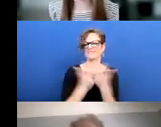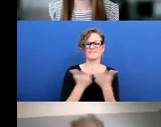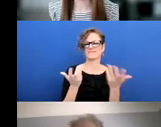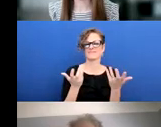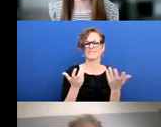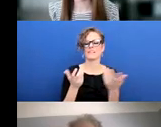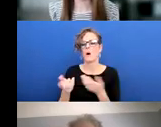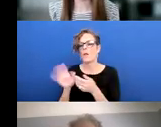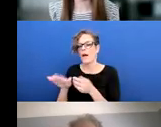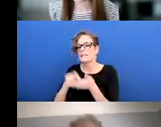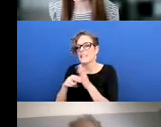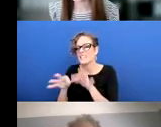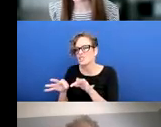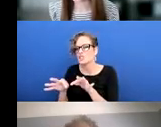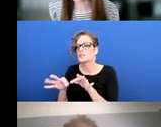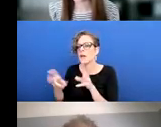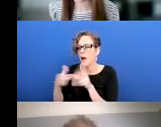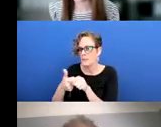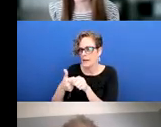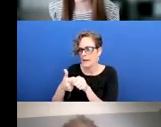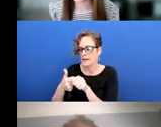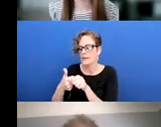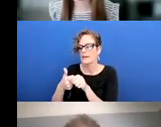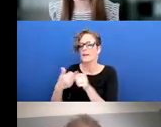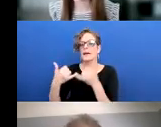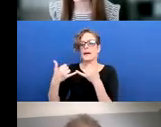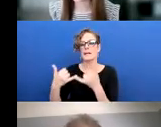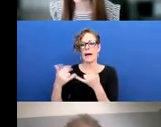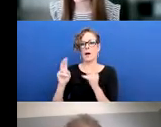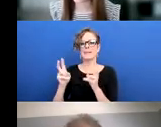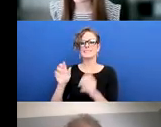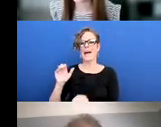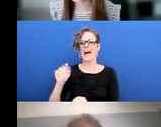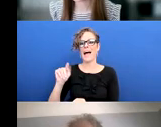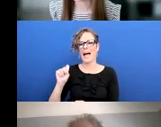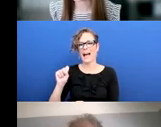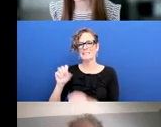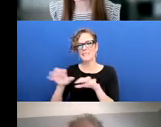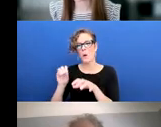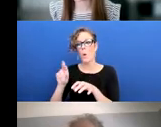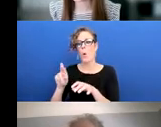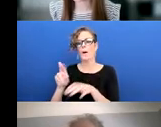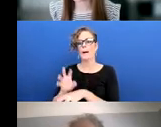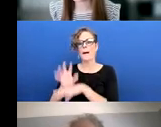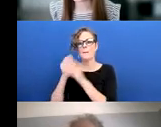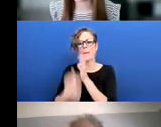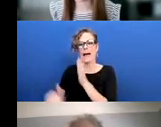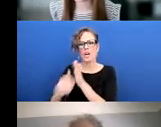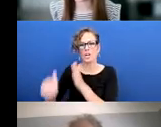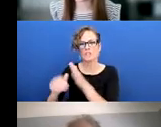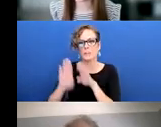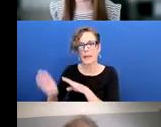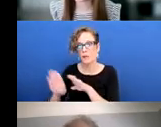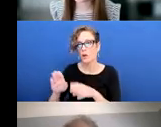trabajo que hacemos actualmente. Entonces, se ha actualizado, ahora se refiere a patrones de